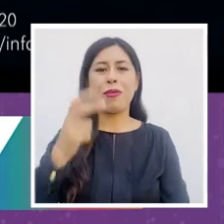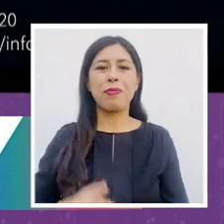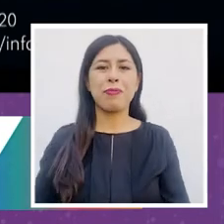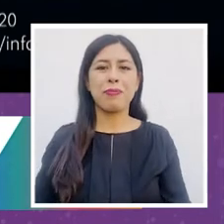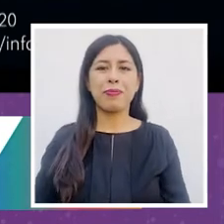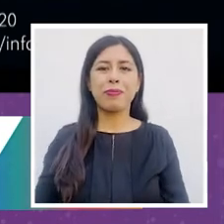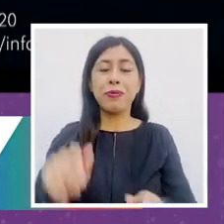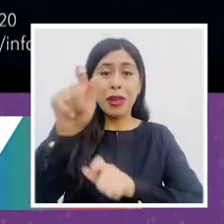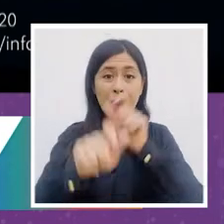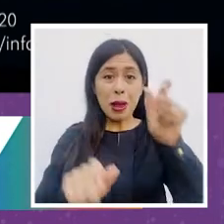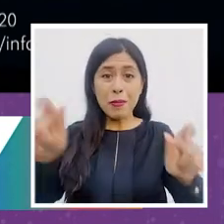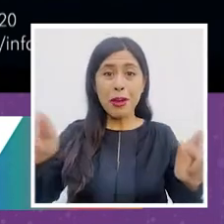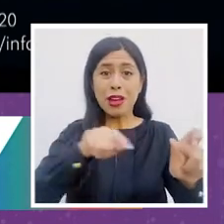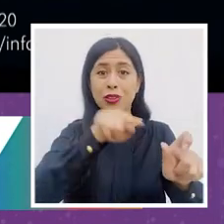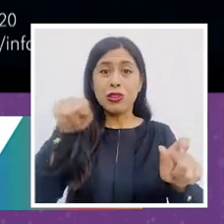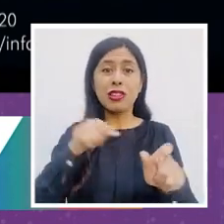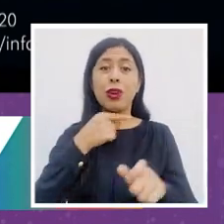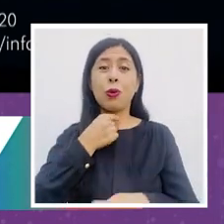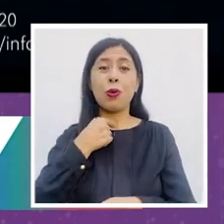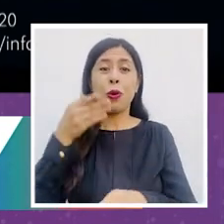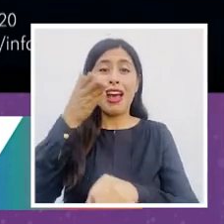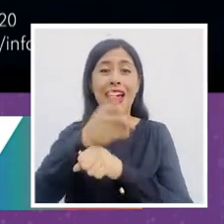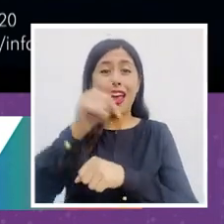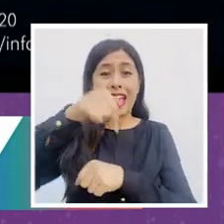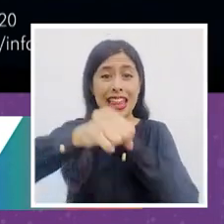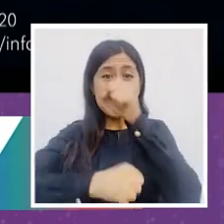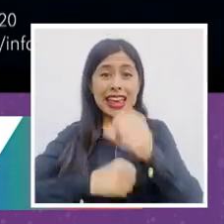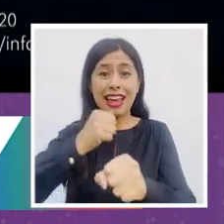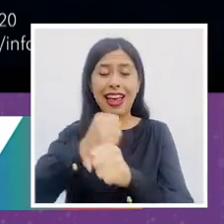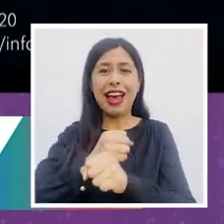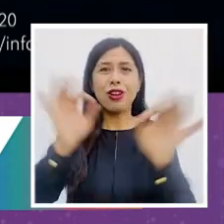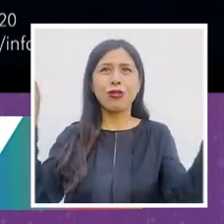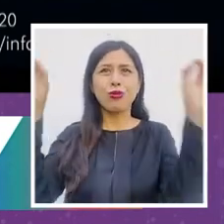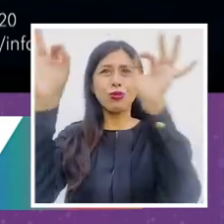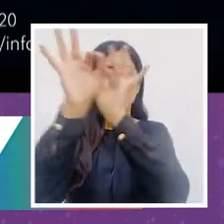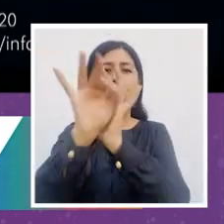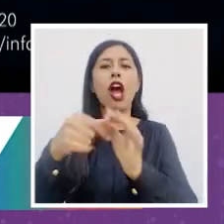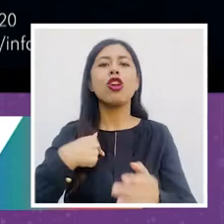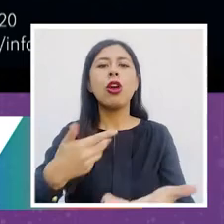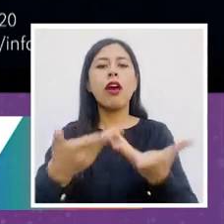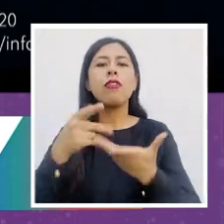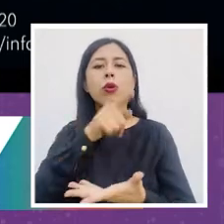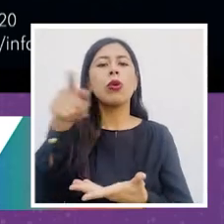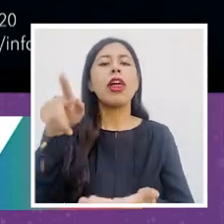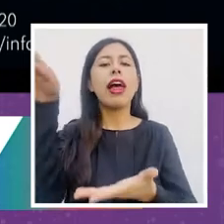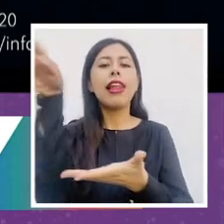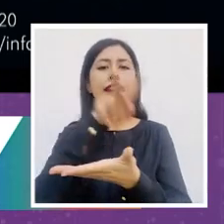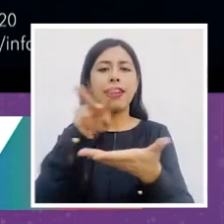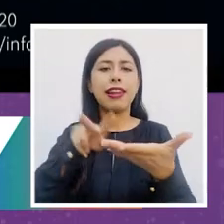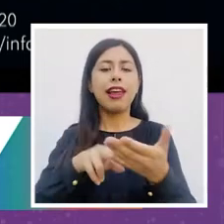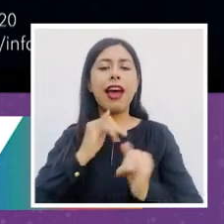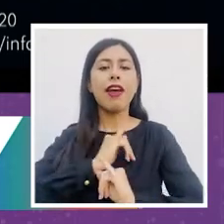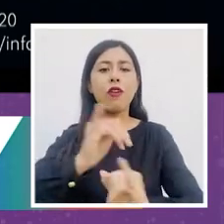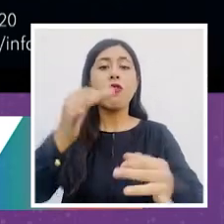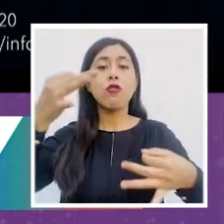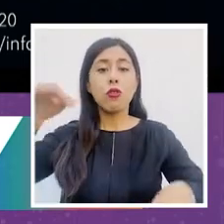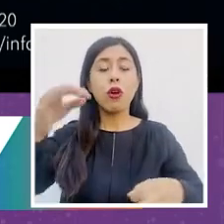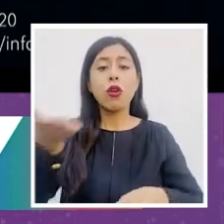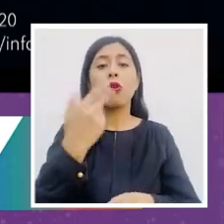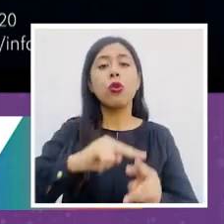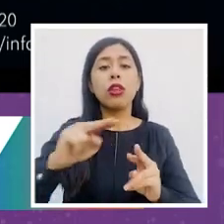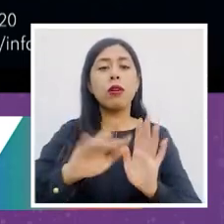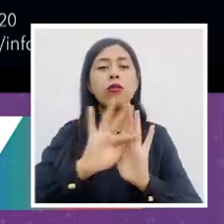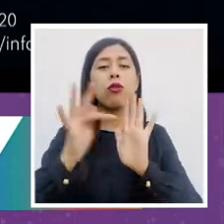Quienes quieran ir a observar el eclipse de este año, los invito a que lean el informe que preparamos desde la Fundación Chilena